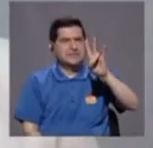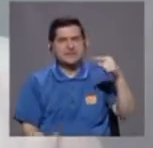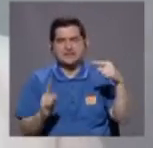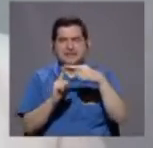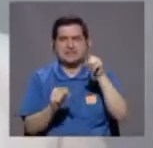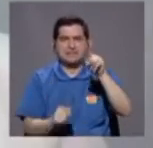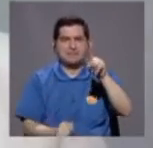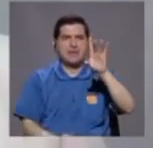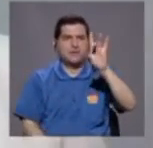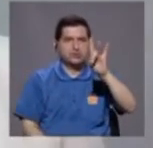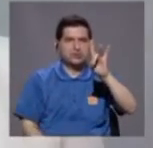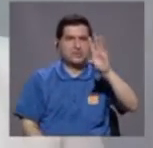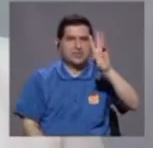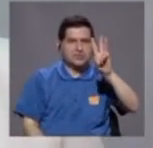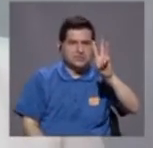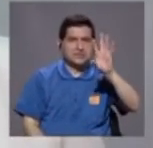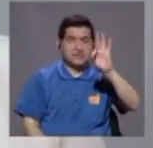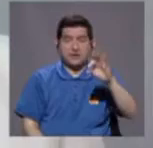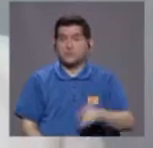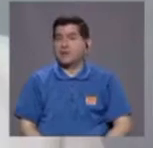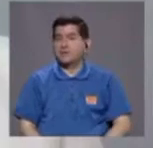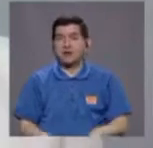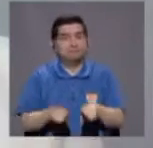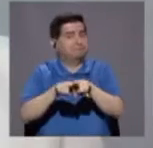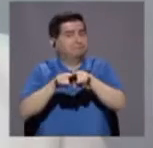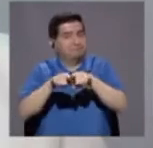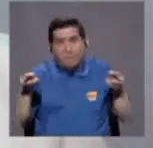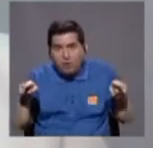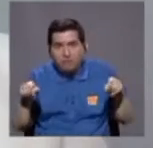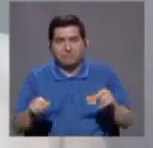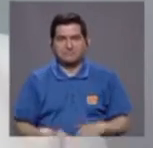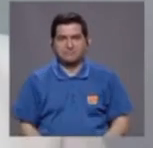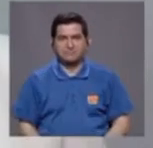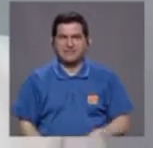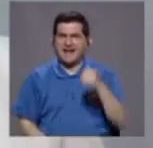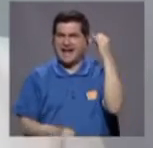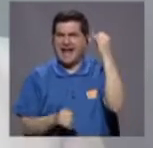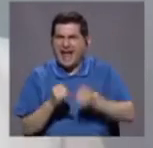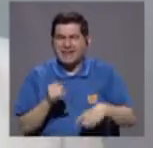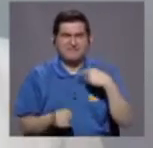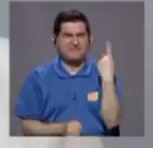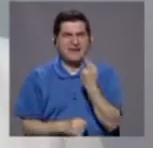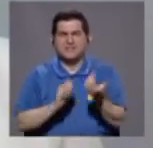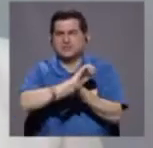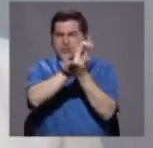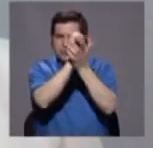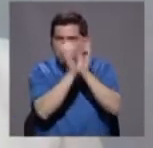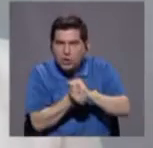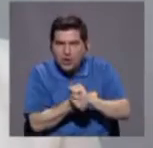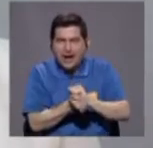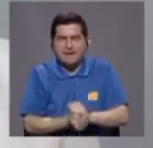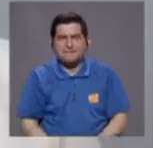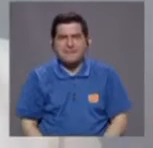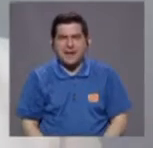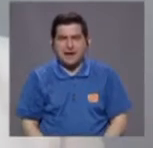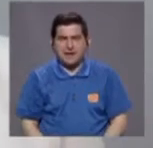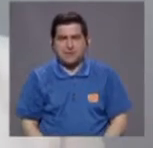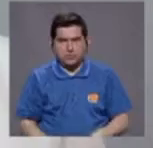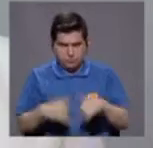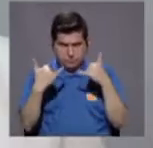1867-69 y tampoco lo logran. Y al final solo logran reformarlo de manera